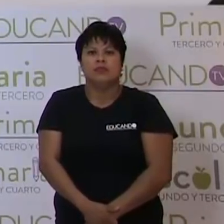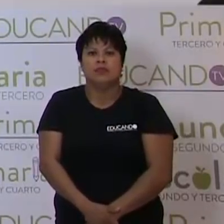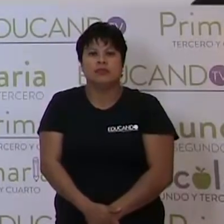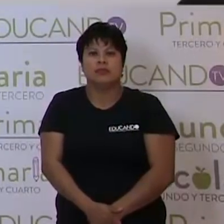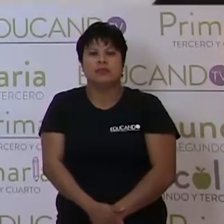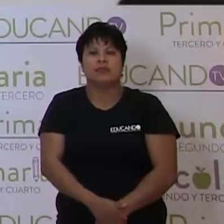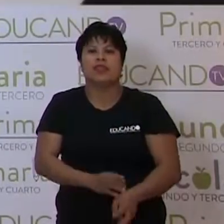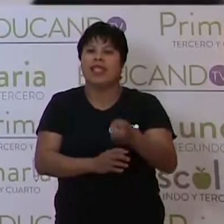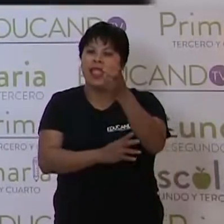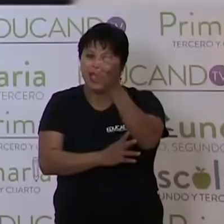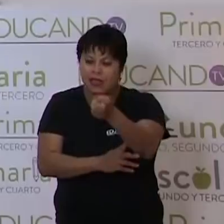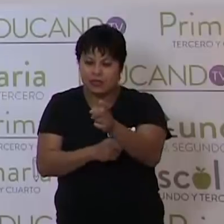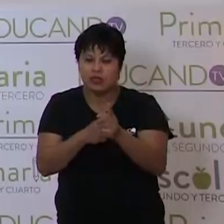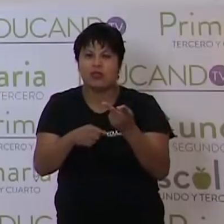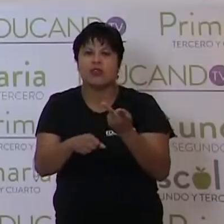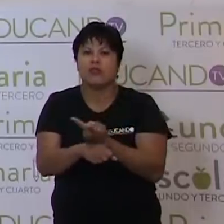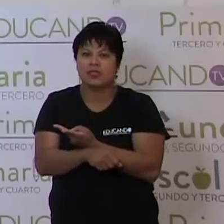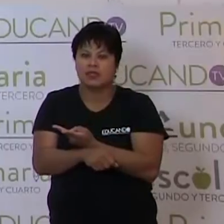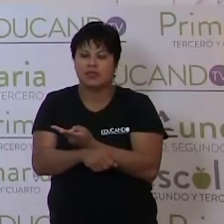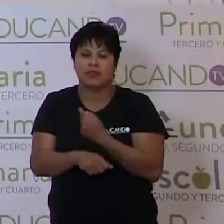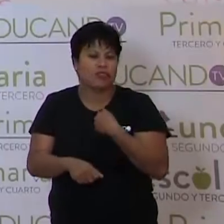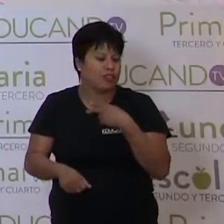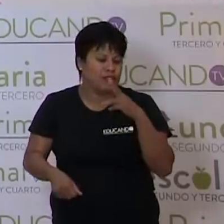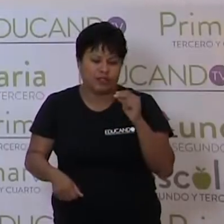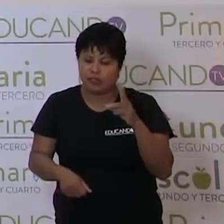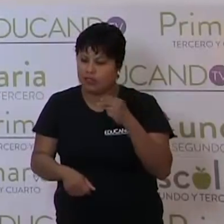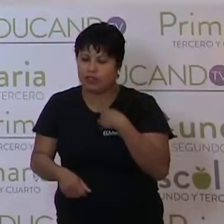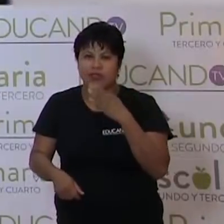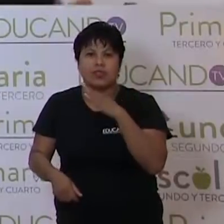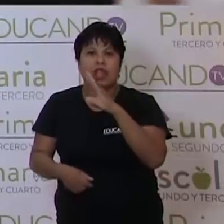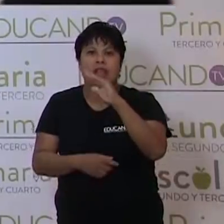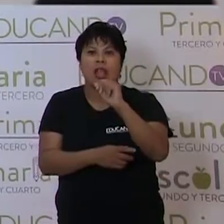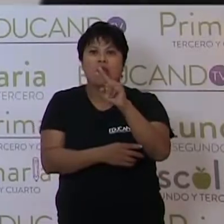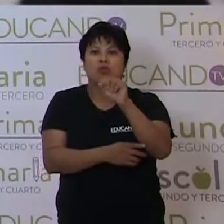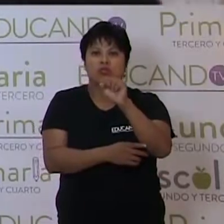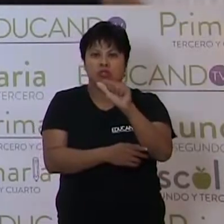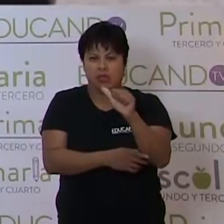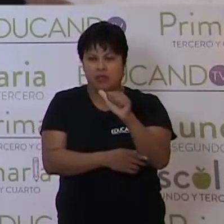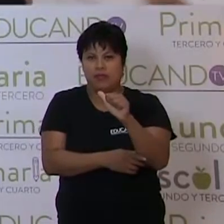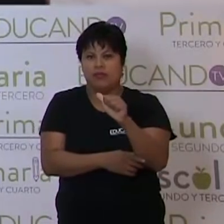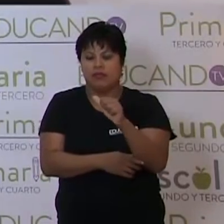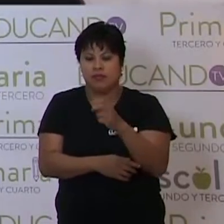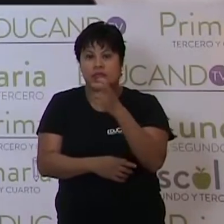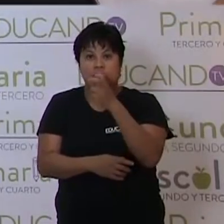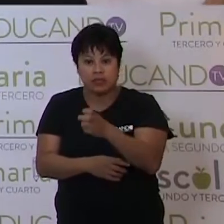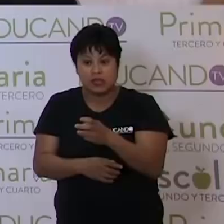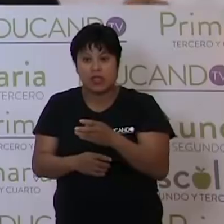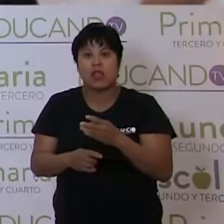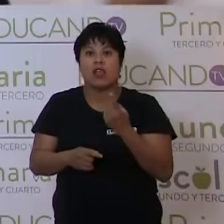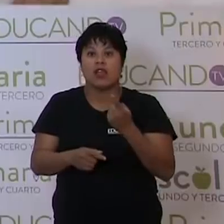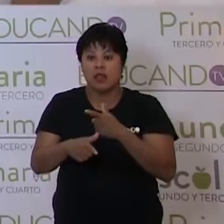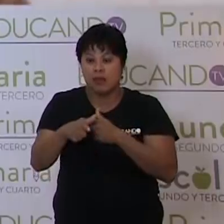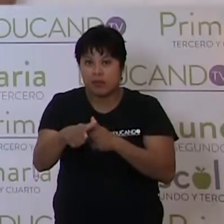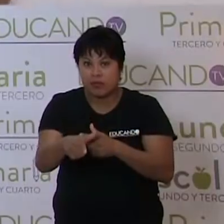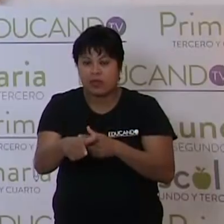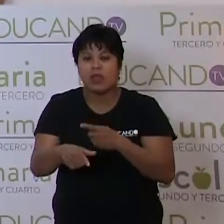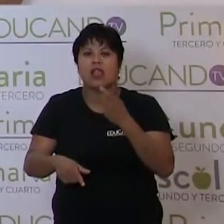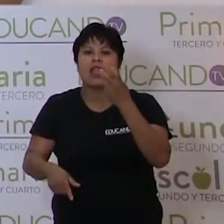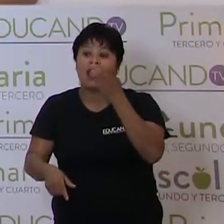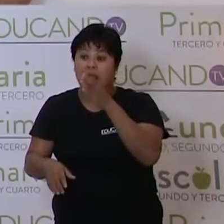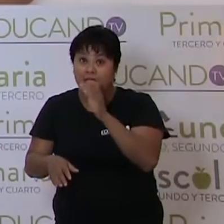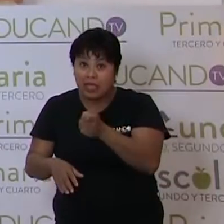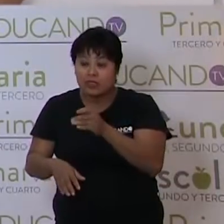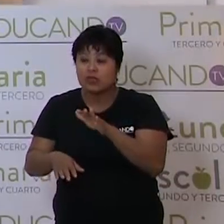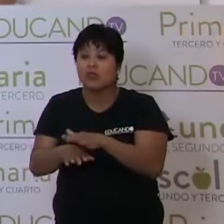Esa es la consecuencia. No, estoy mal. Esa es la causa, niños. ¿Sí? La consecuencia es que por tal